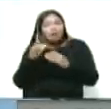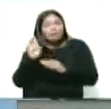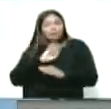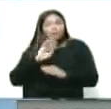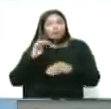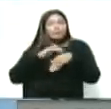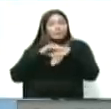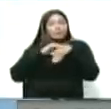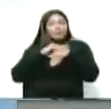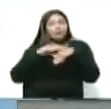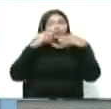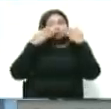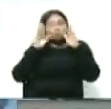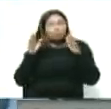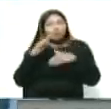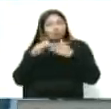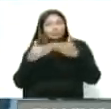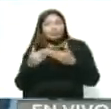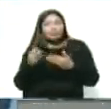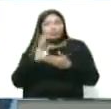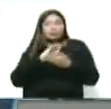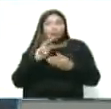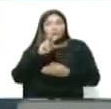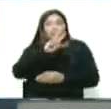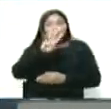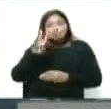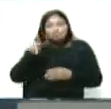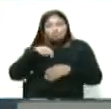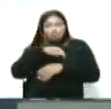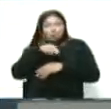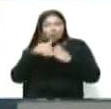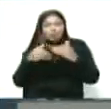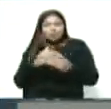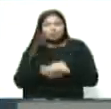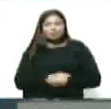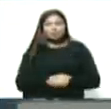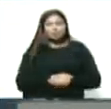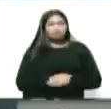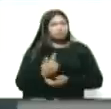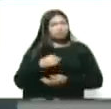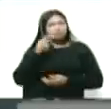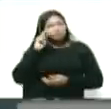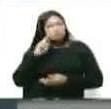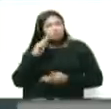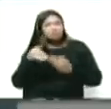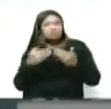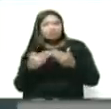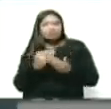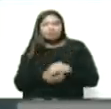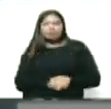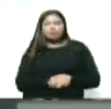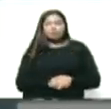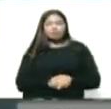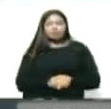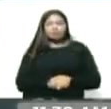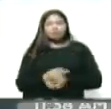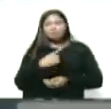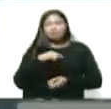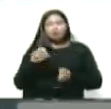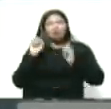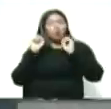Ministerio Público en estado de alerta a las 24 horas. Entonces, en vista de la